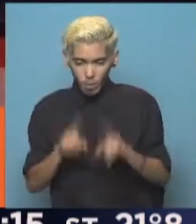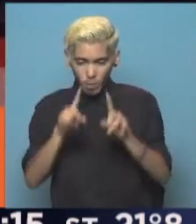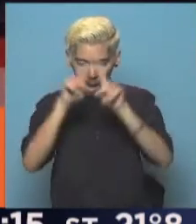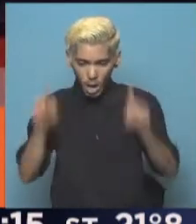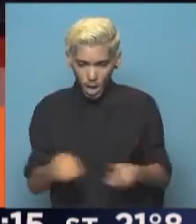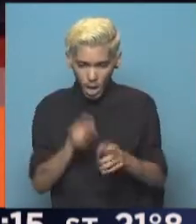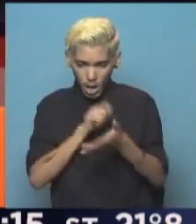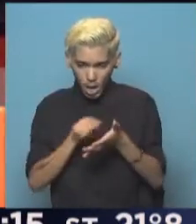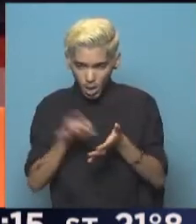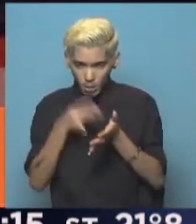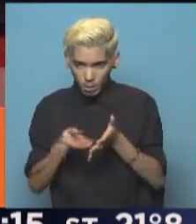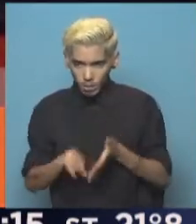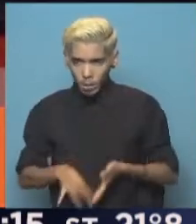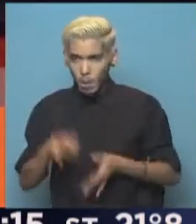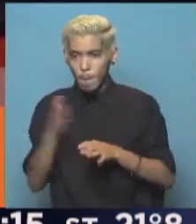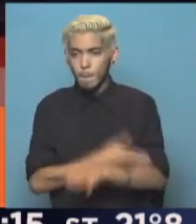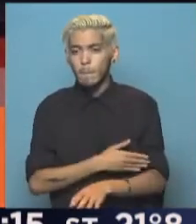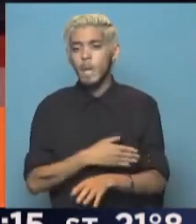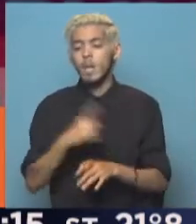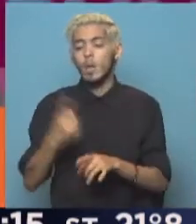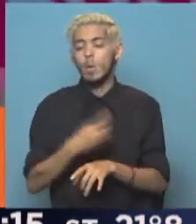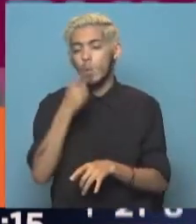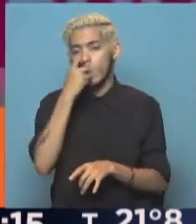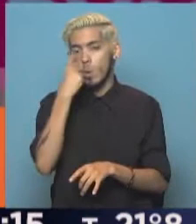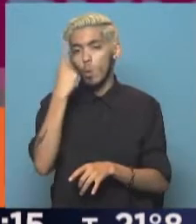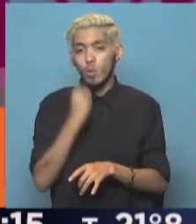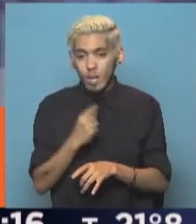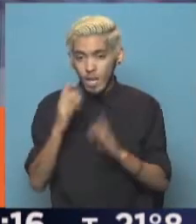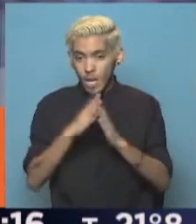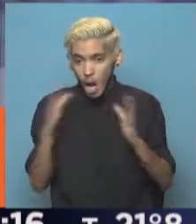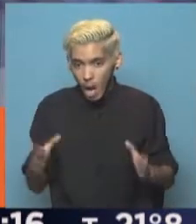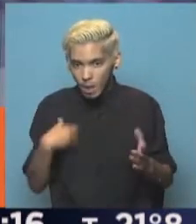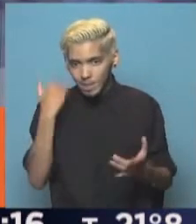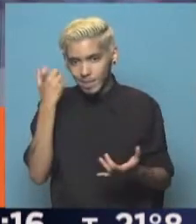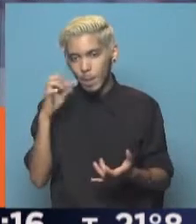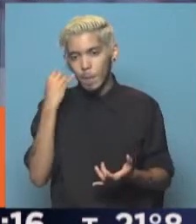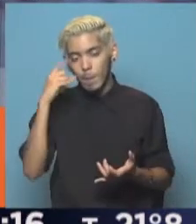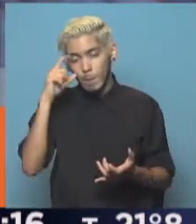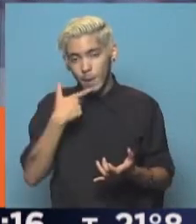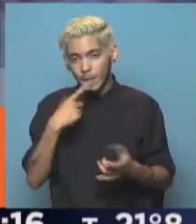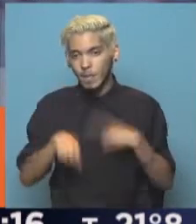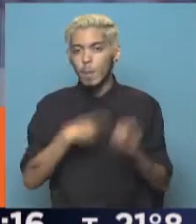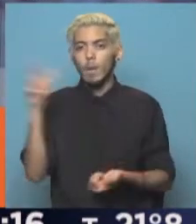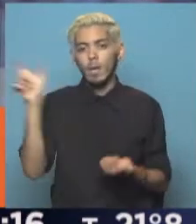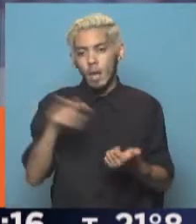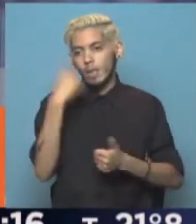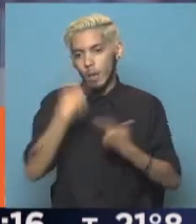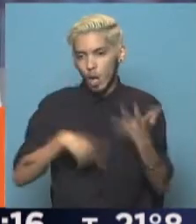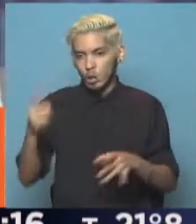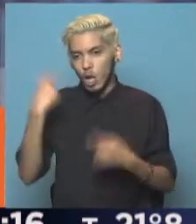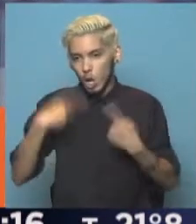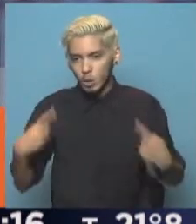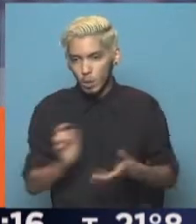y en menos de 24 horas ya están categorizados como pyme que es el primer paso a ésta y después a pedir los créditos y otras como para